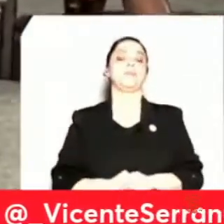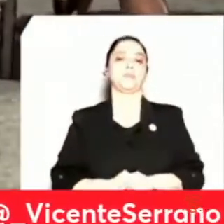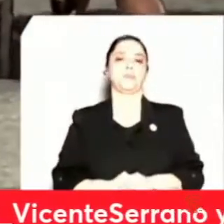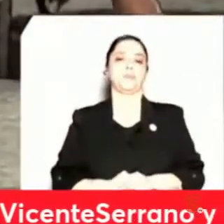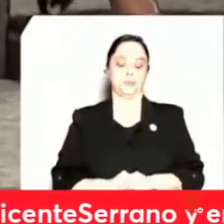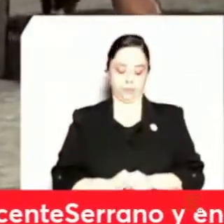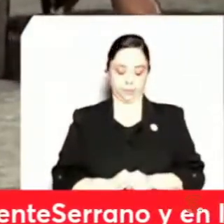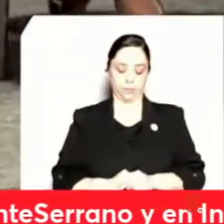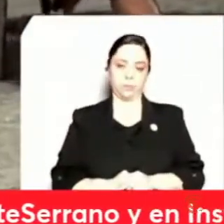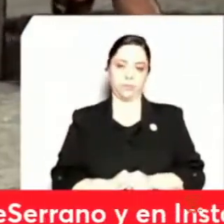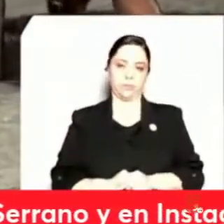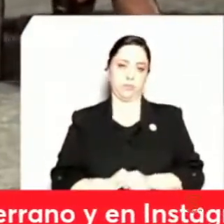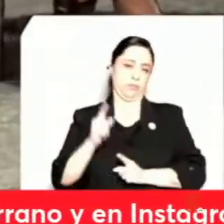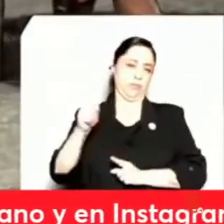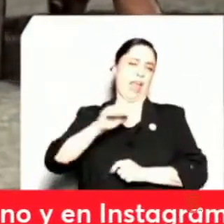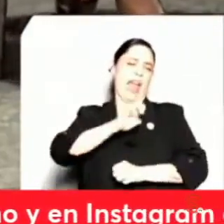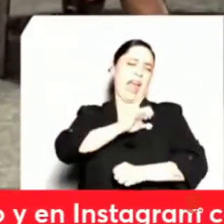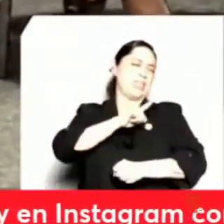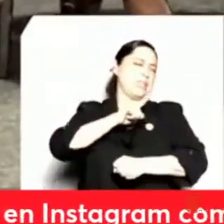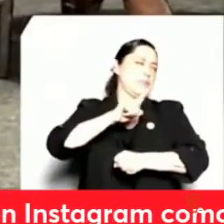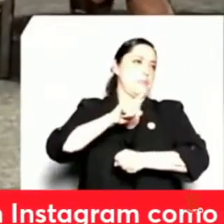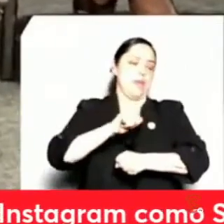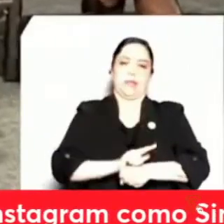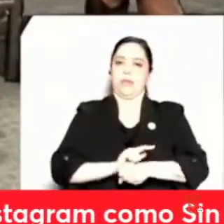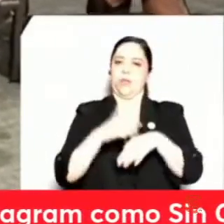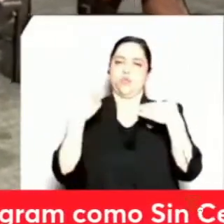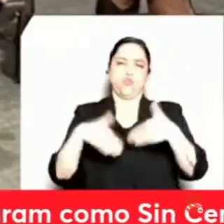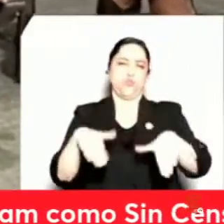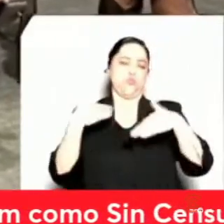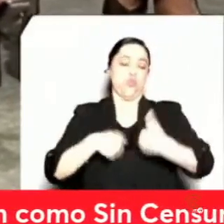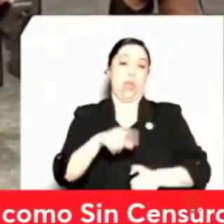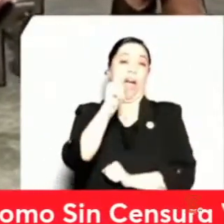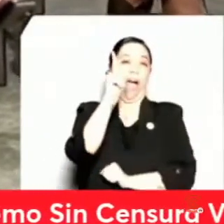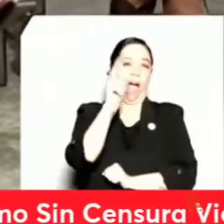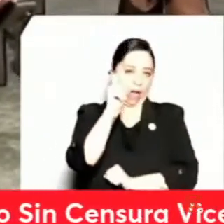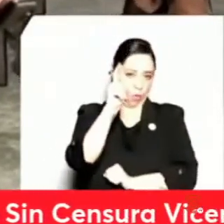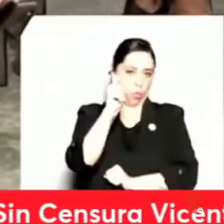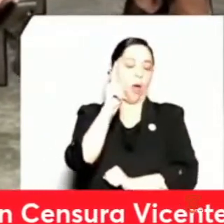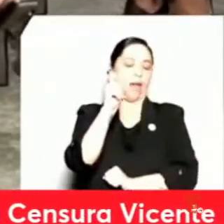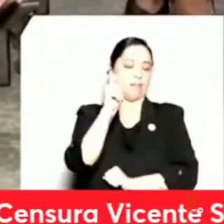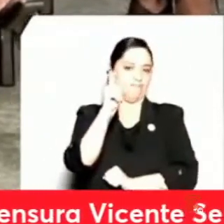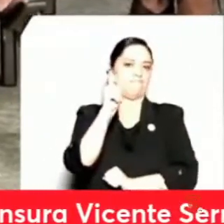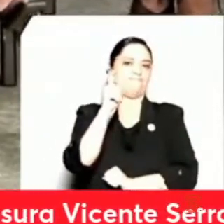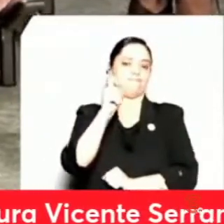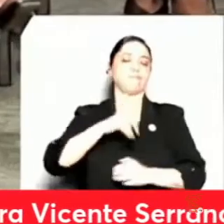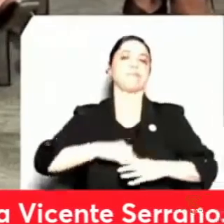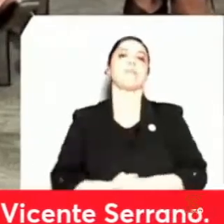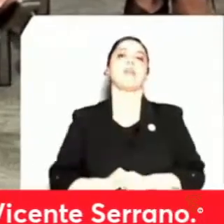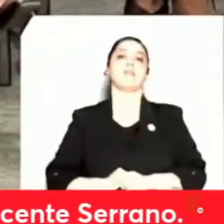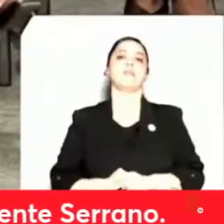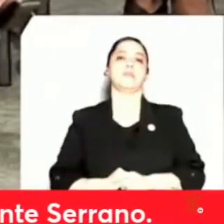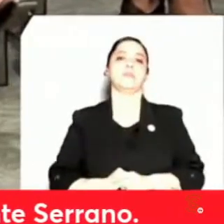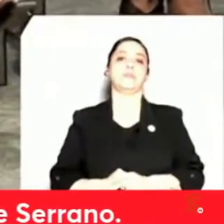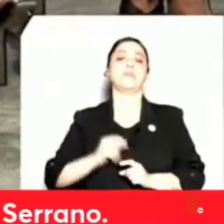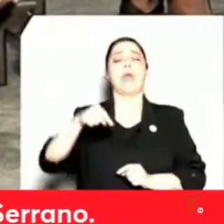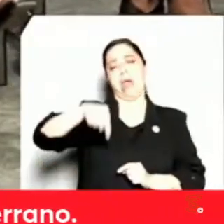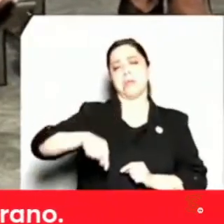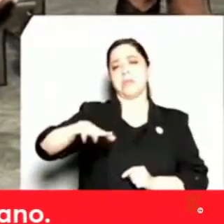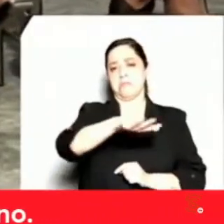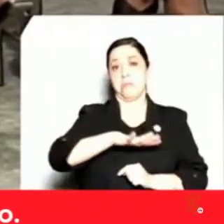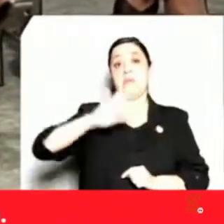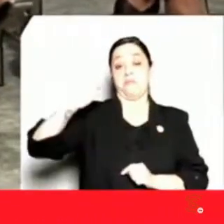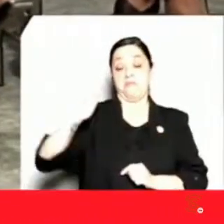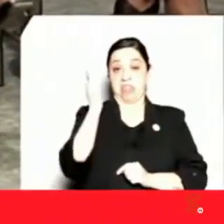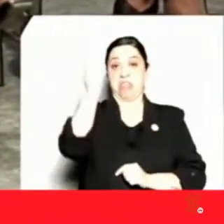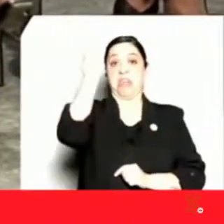un especialista en el tema del agua. Ha trabajado a nivel federal, a